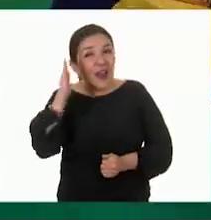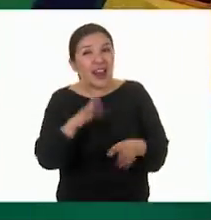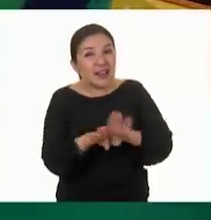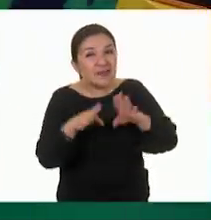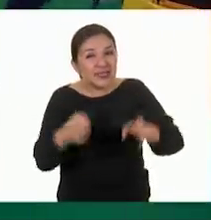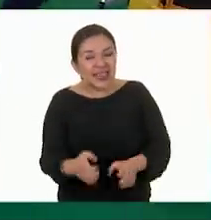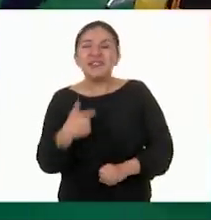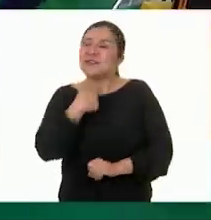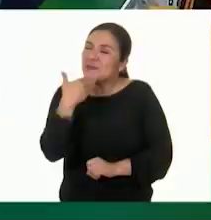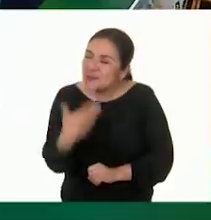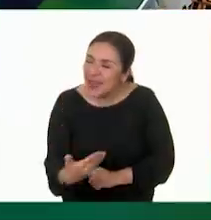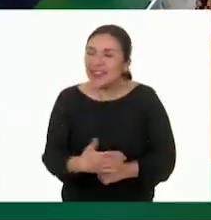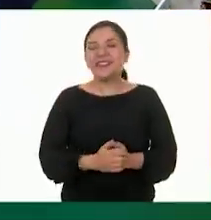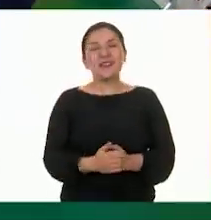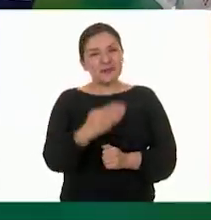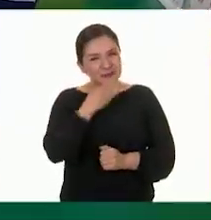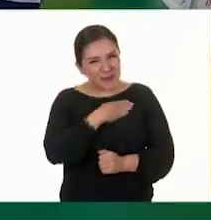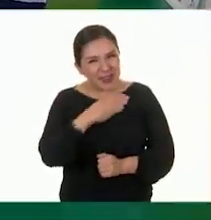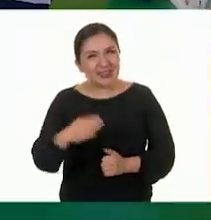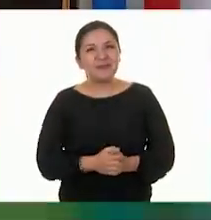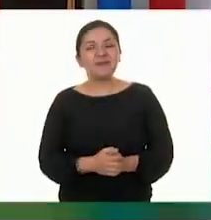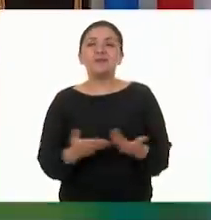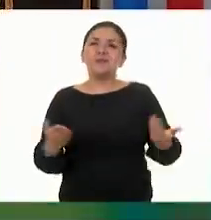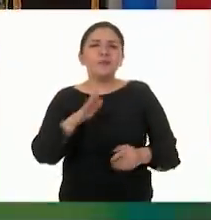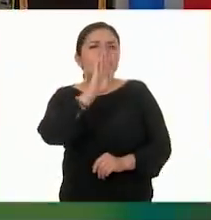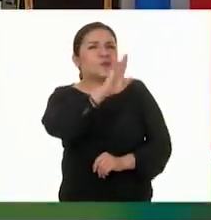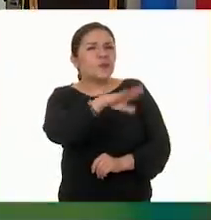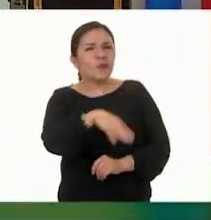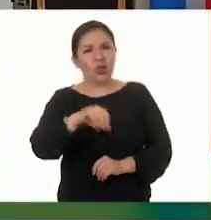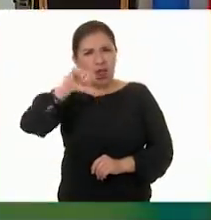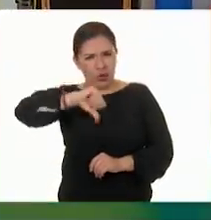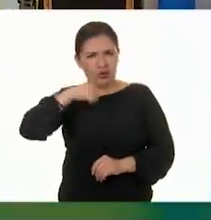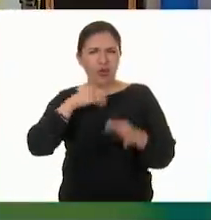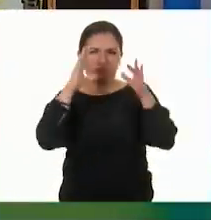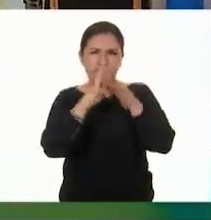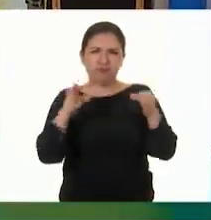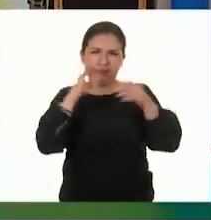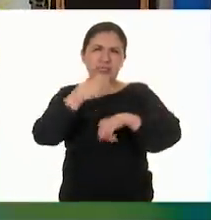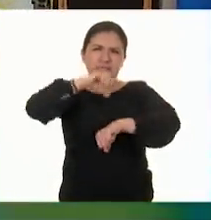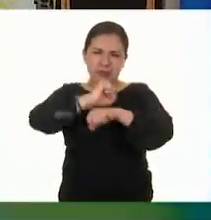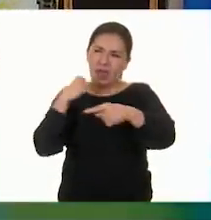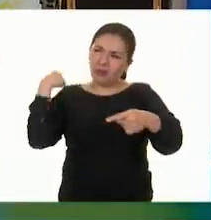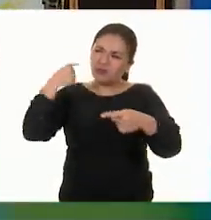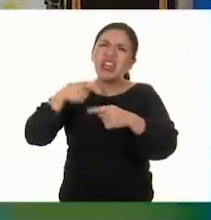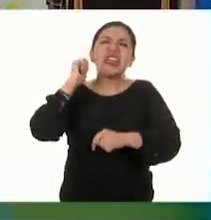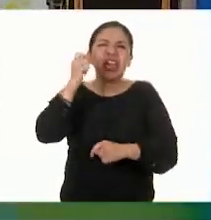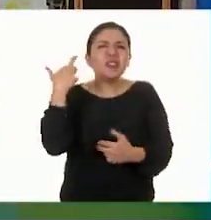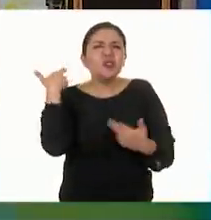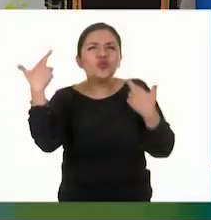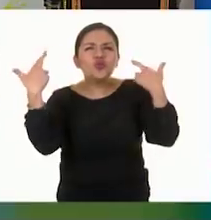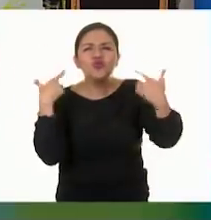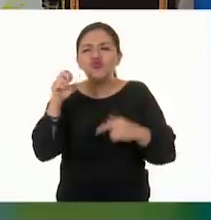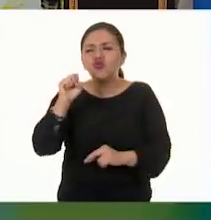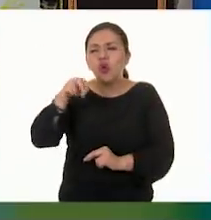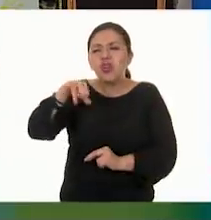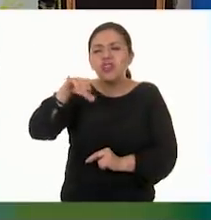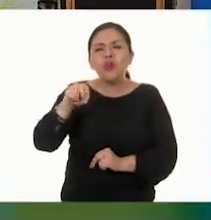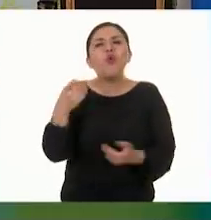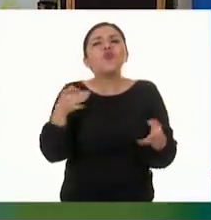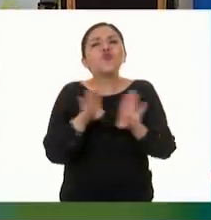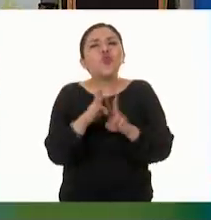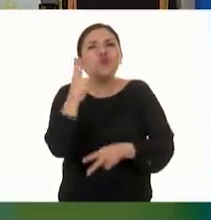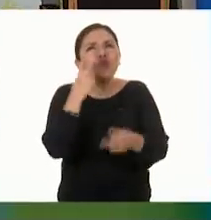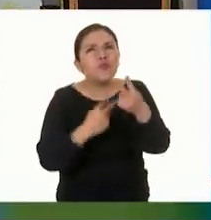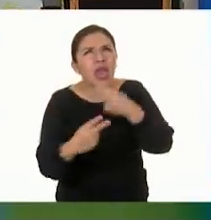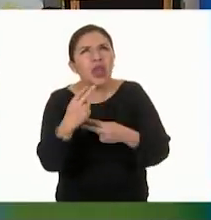estás? Muy bien. ¡Qué bueno! Oye, Alexia, hemos hablado estas semanas del sonido, de cómo lo generamos, en qué